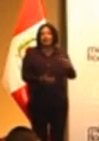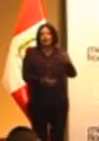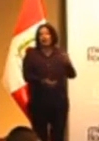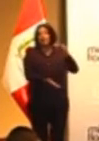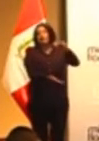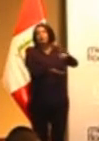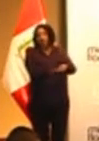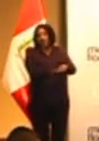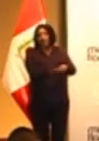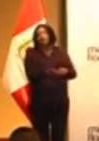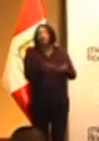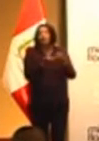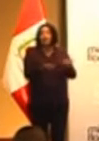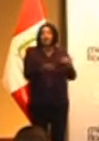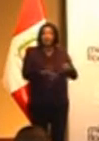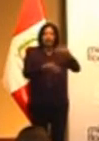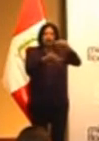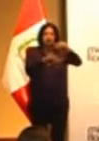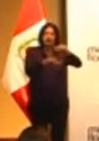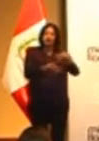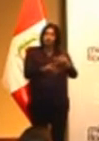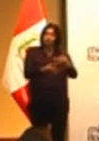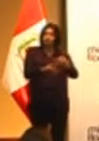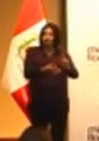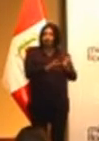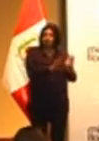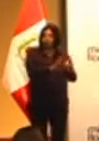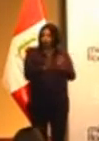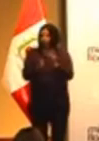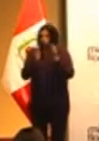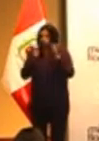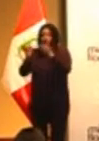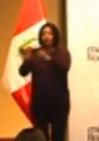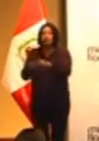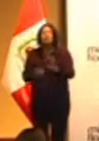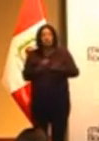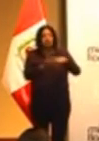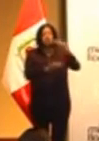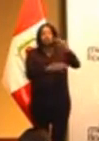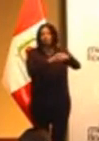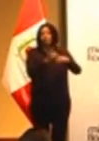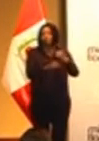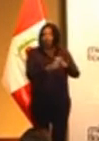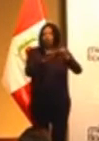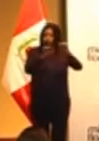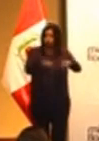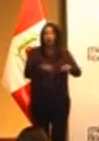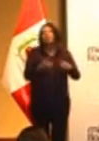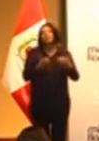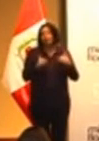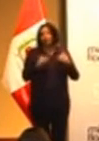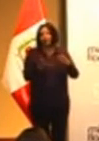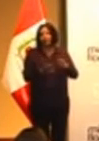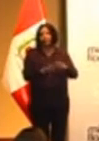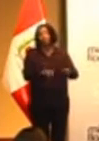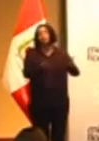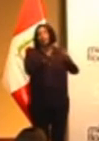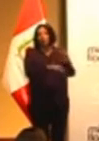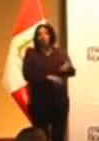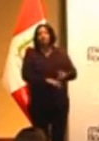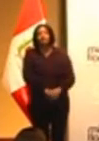inversión y ahora pues el presupuesto está orientado a otras cosas, pero el próximo año de todas maneras la tendremos puesta en